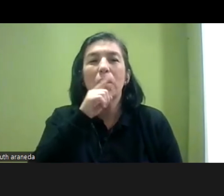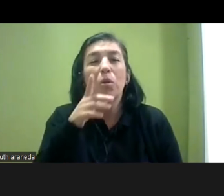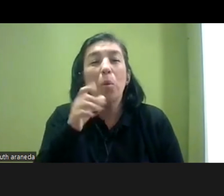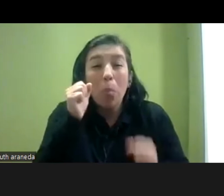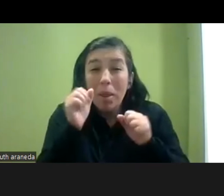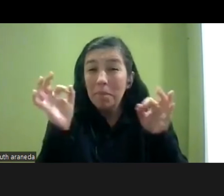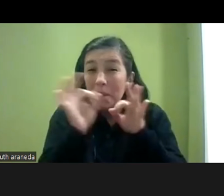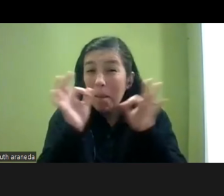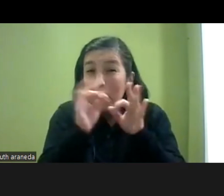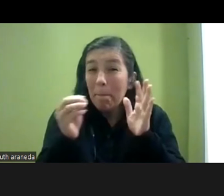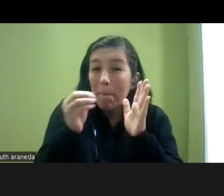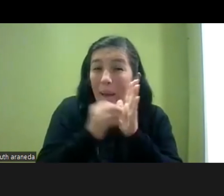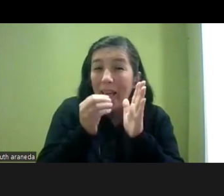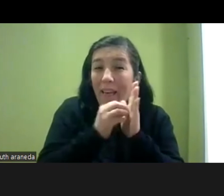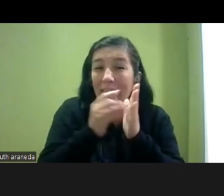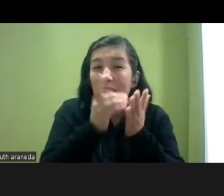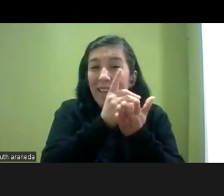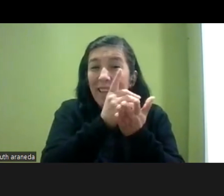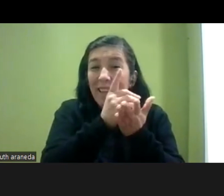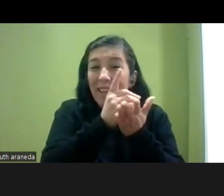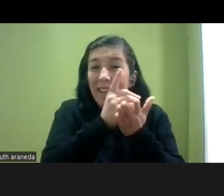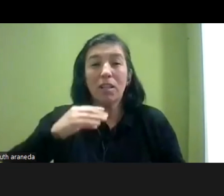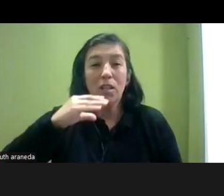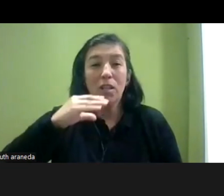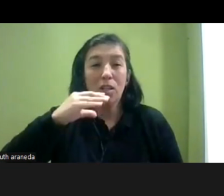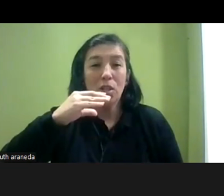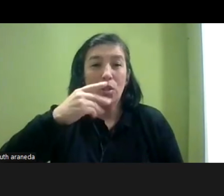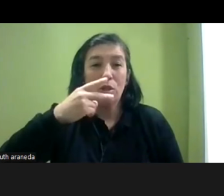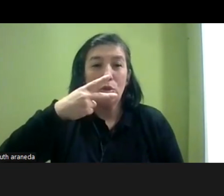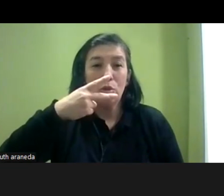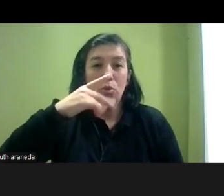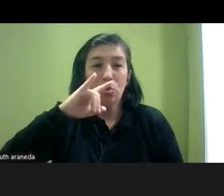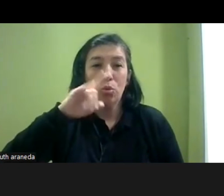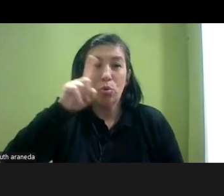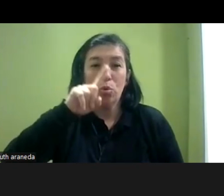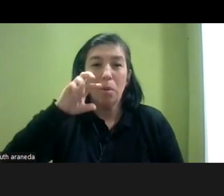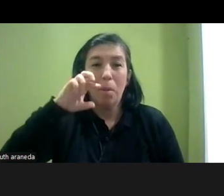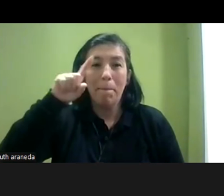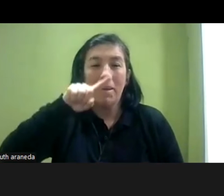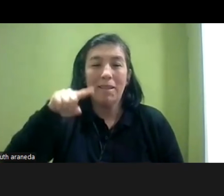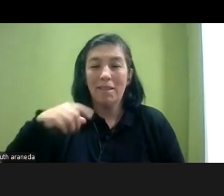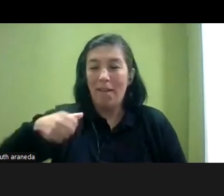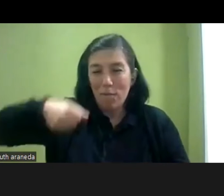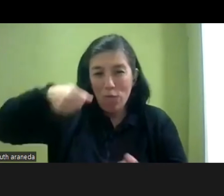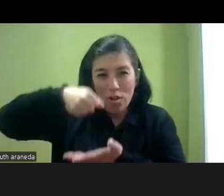sobre el diseño de chuspas incuñas.